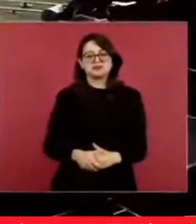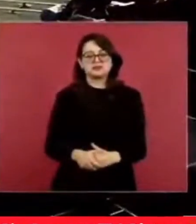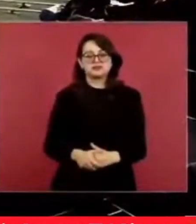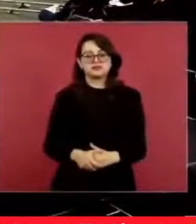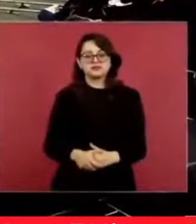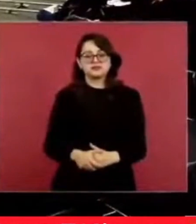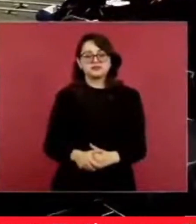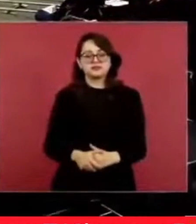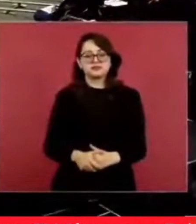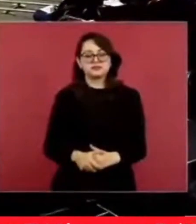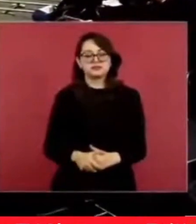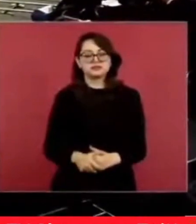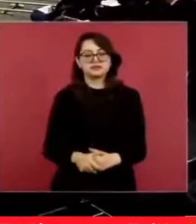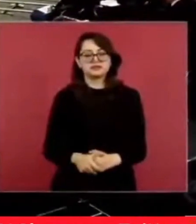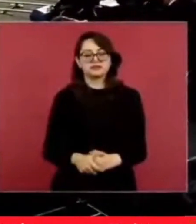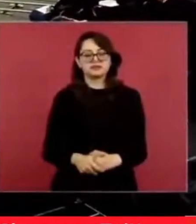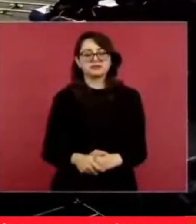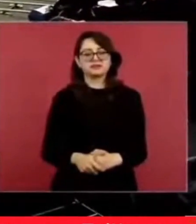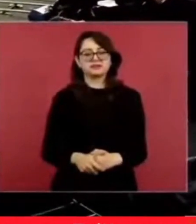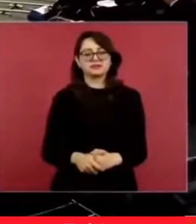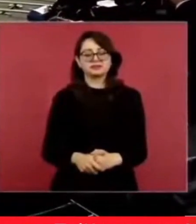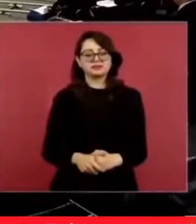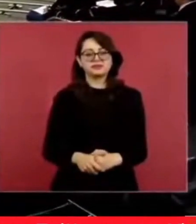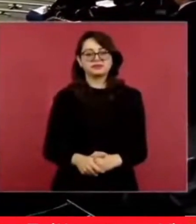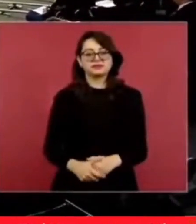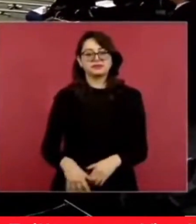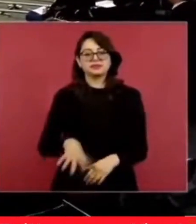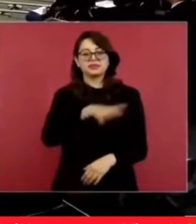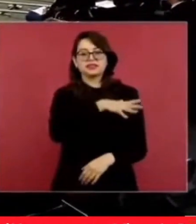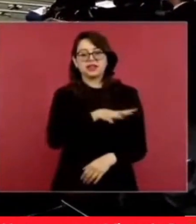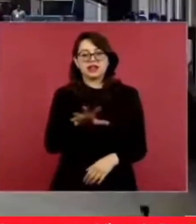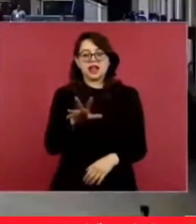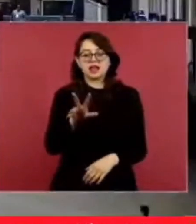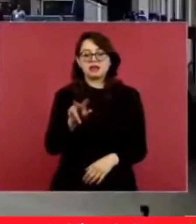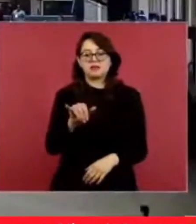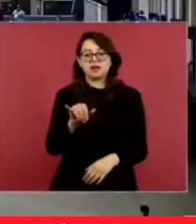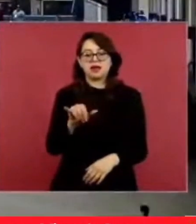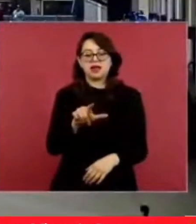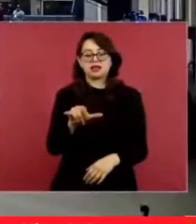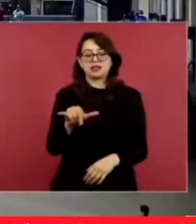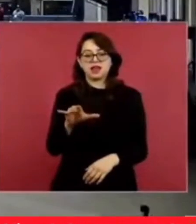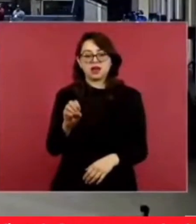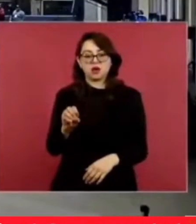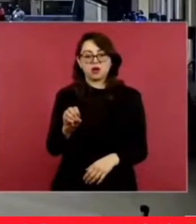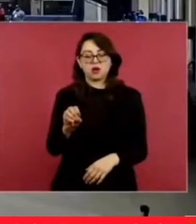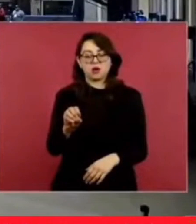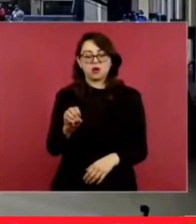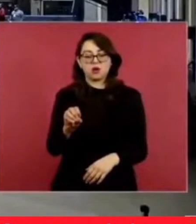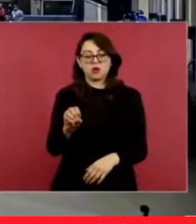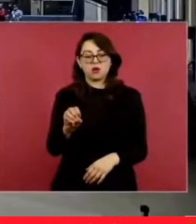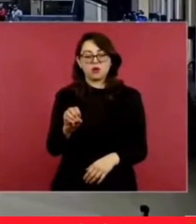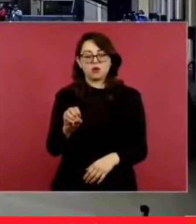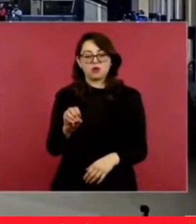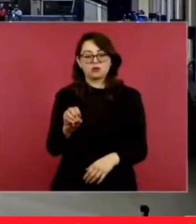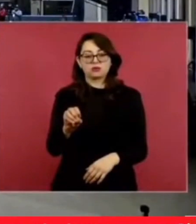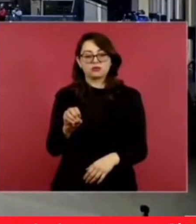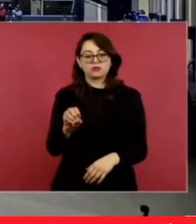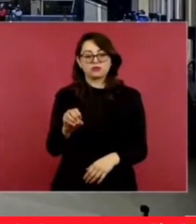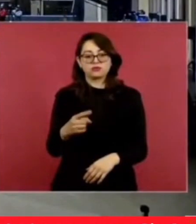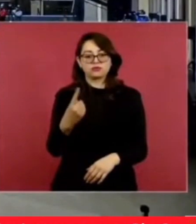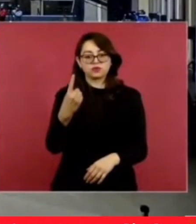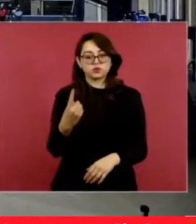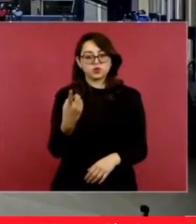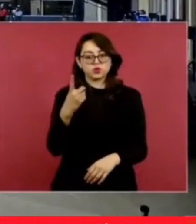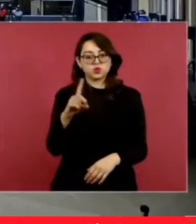15 de diciembre. Y General Vallejo, el primero de diciembre volamos